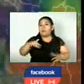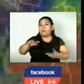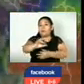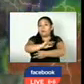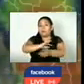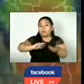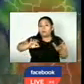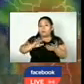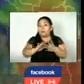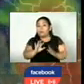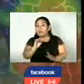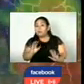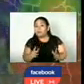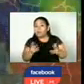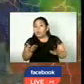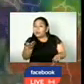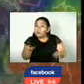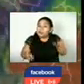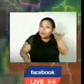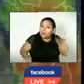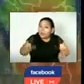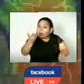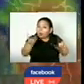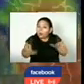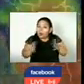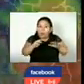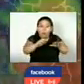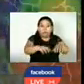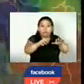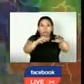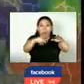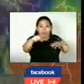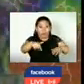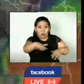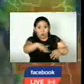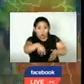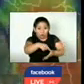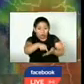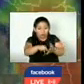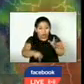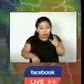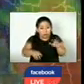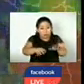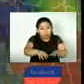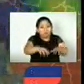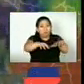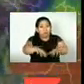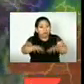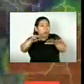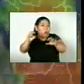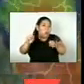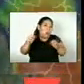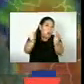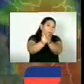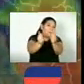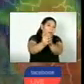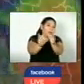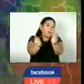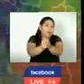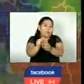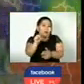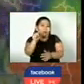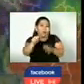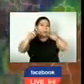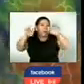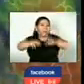Recursos Naturales aseguran que hay probabilidad de inundaciones urbanas así como ya veíamos en las imágenes o problemas ocasionados precisamente por estas